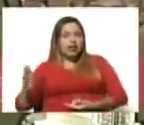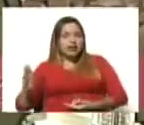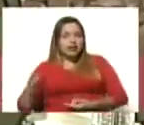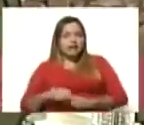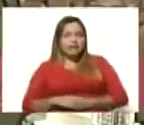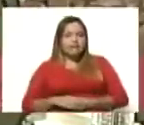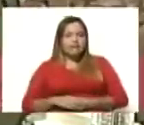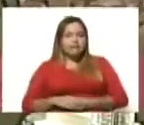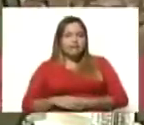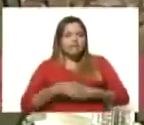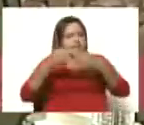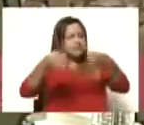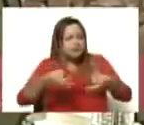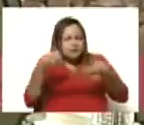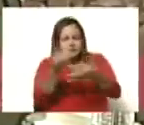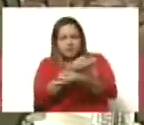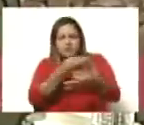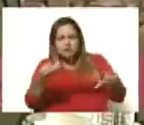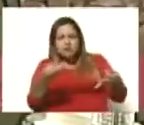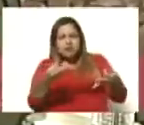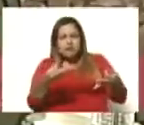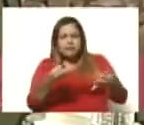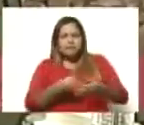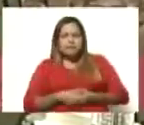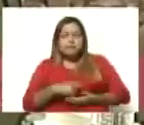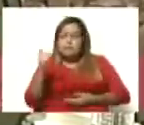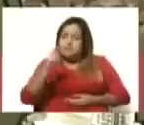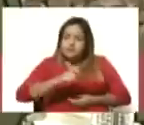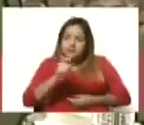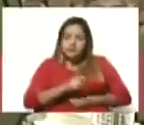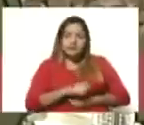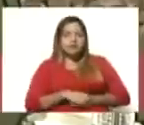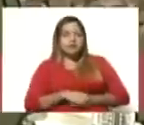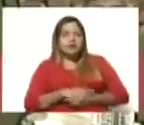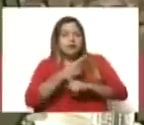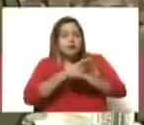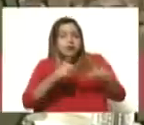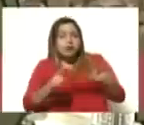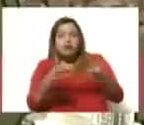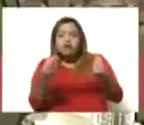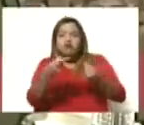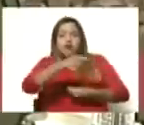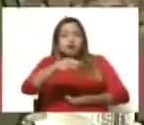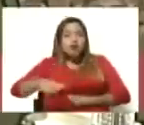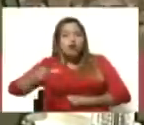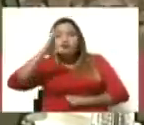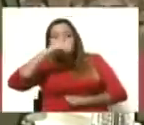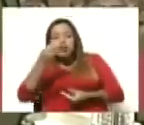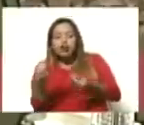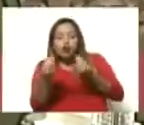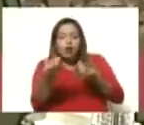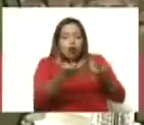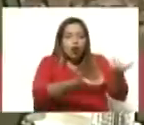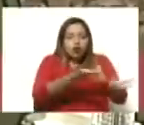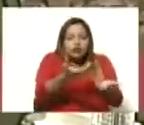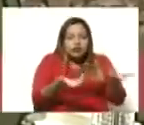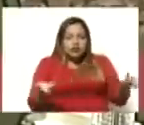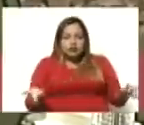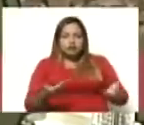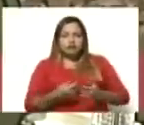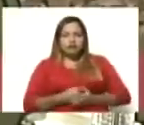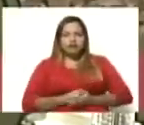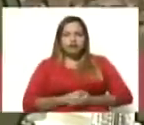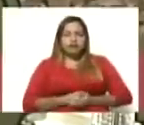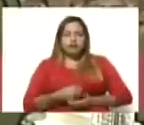siempre eficientes y necesarias, pero mucha gente no tenía cómo cocinar. Entonces